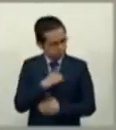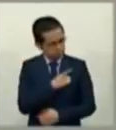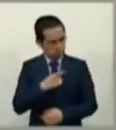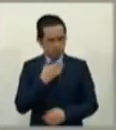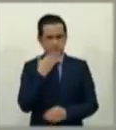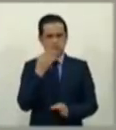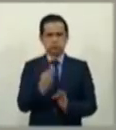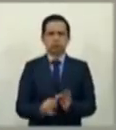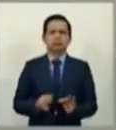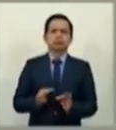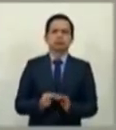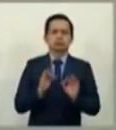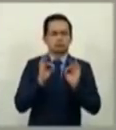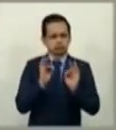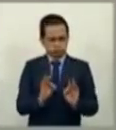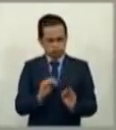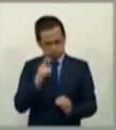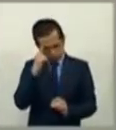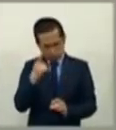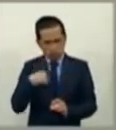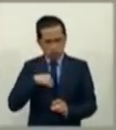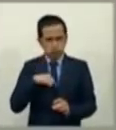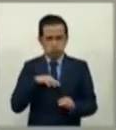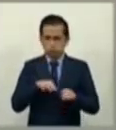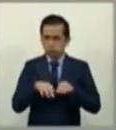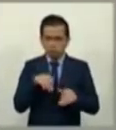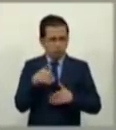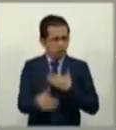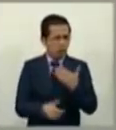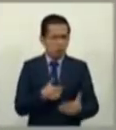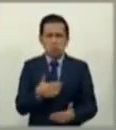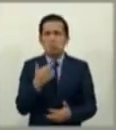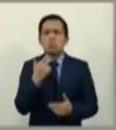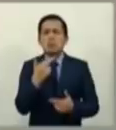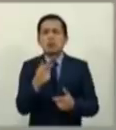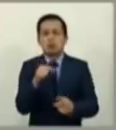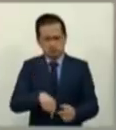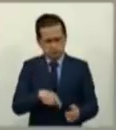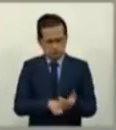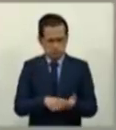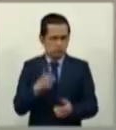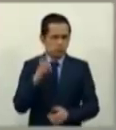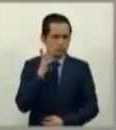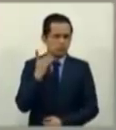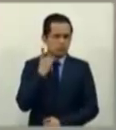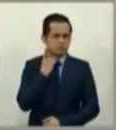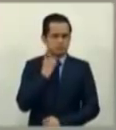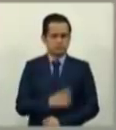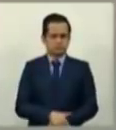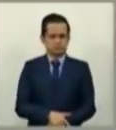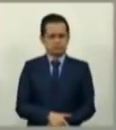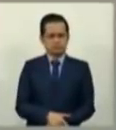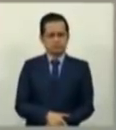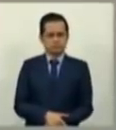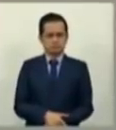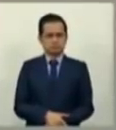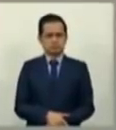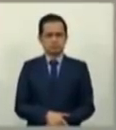podamos avanzar en las tareas fundamentales de esta Cámara de Diputados. Por otra parte,